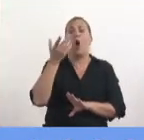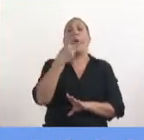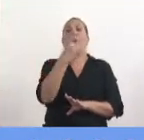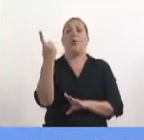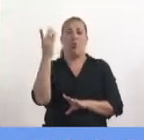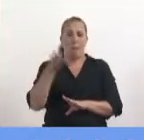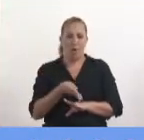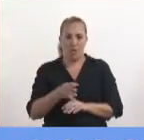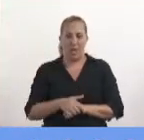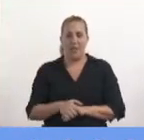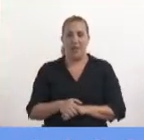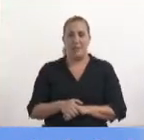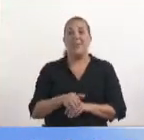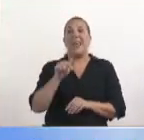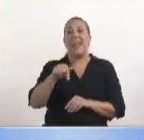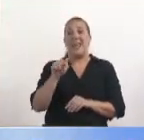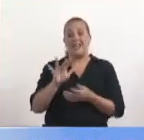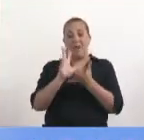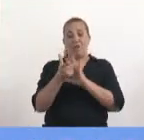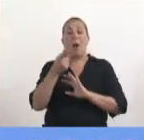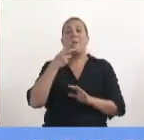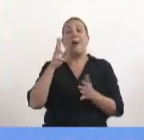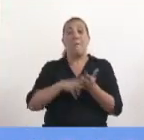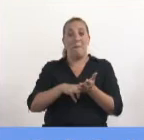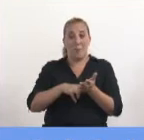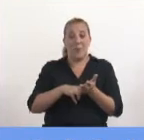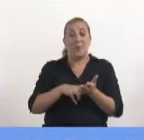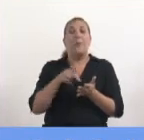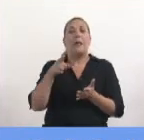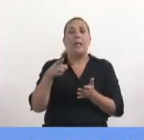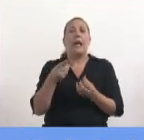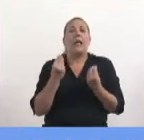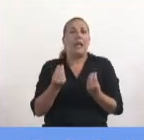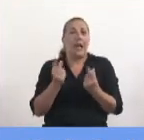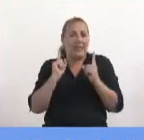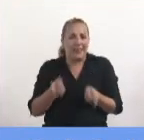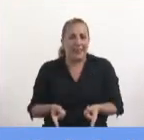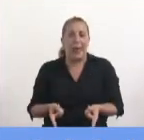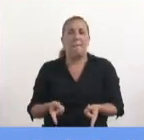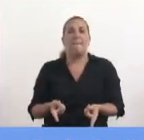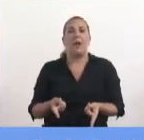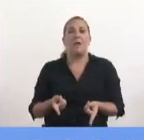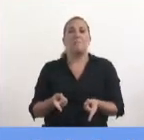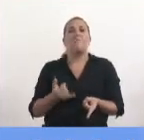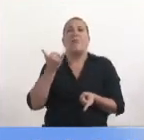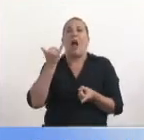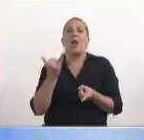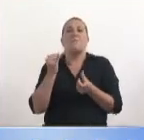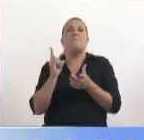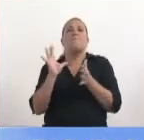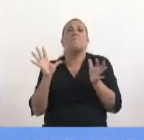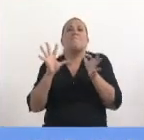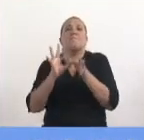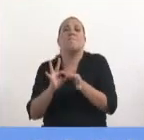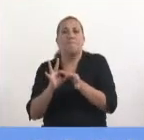21. Esa estructura fiscal es una estructura que además se va articulando y moviendo con